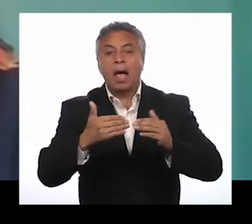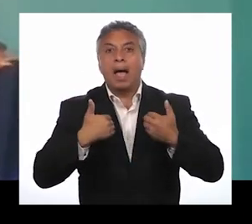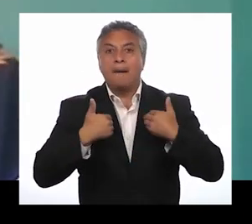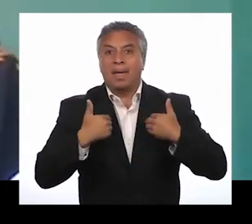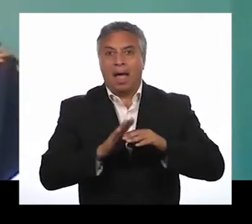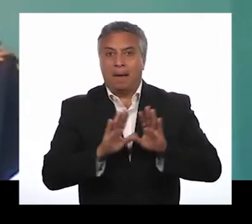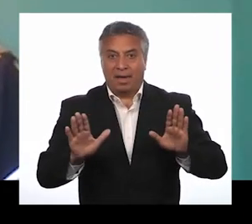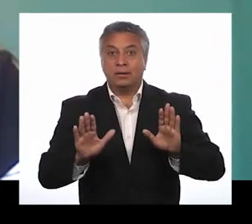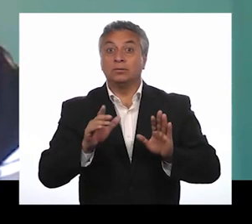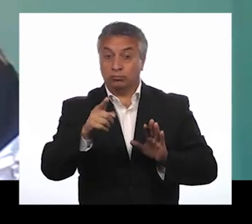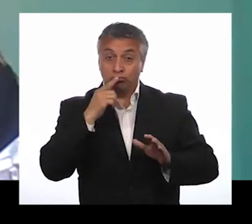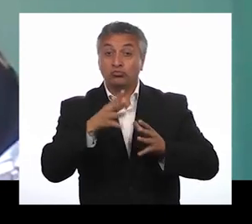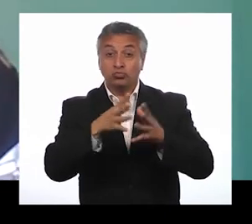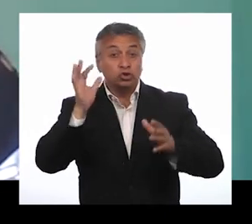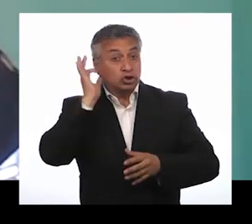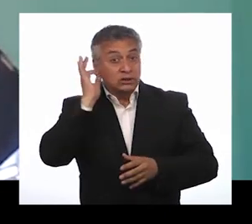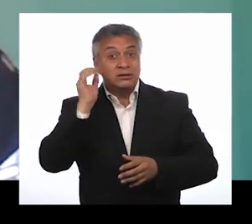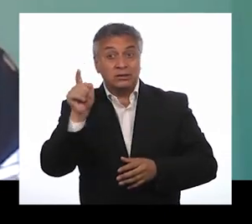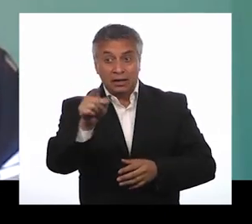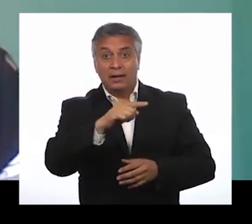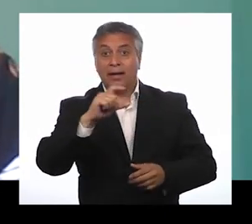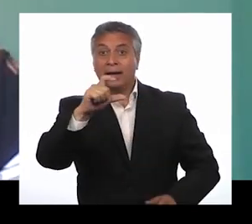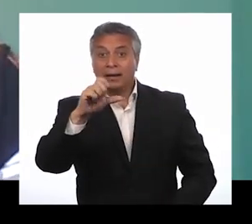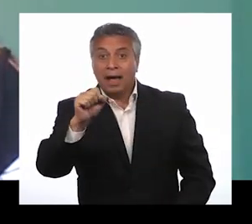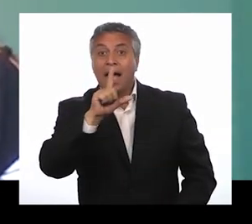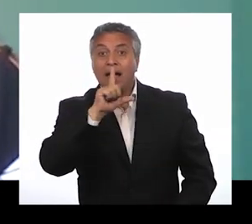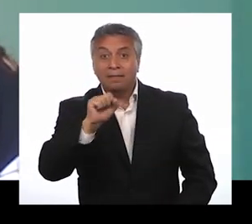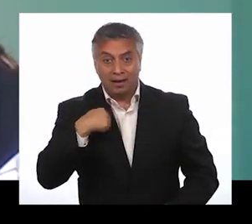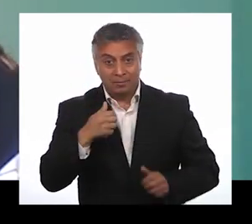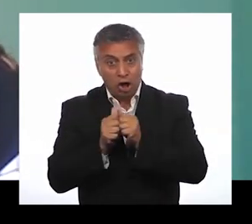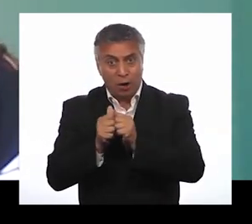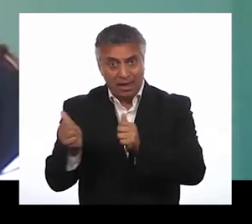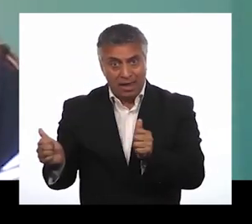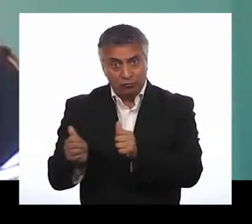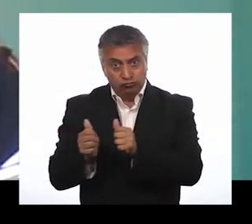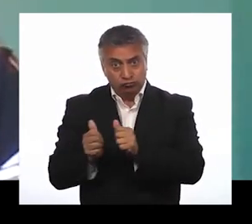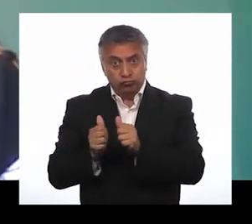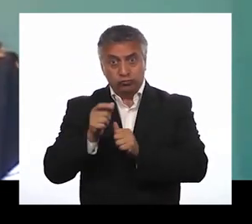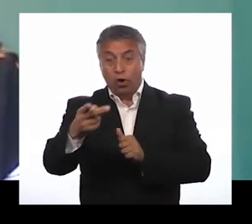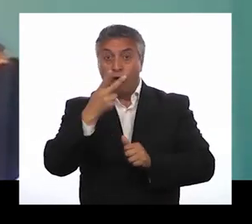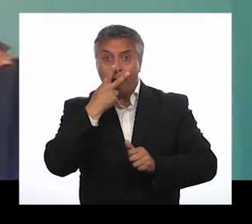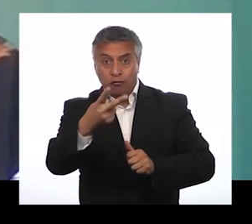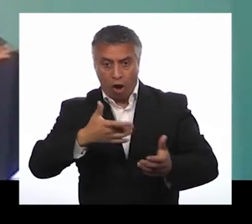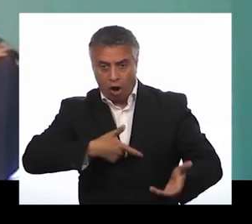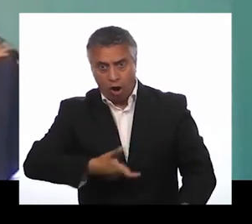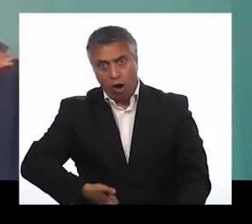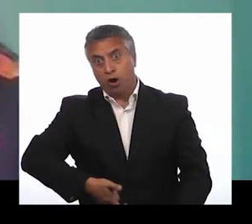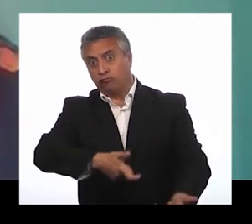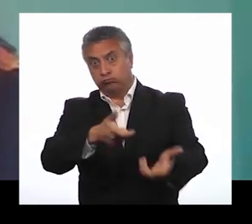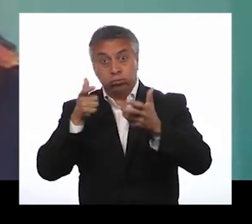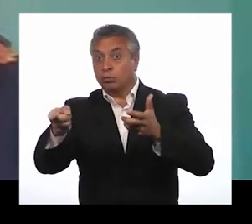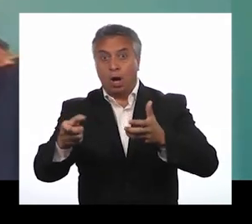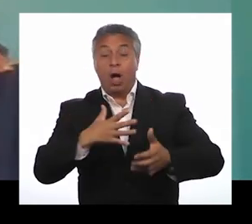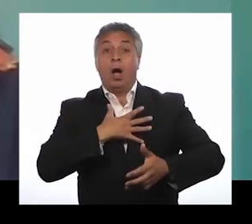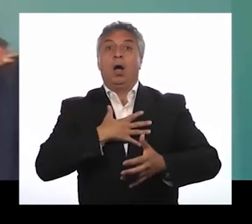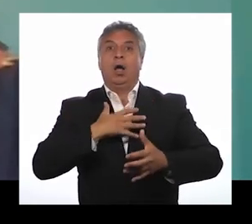a mí. Pero muchas niñas, como la Cata, la que estaba conmigo, cuando vio que sacó el arma, se